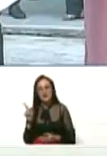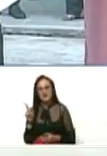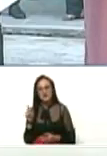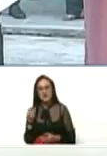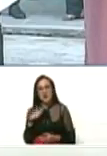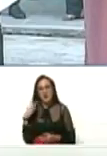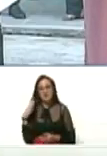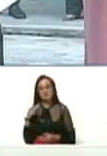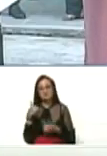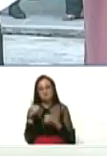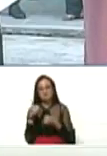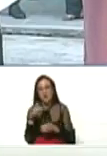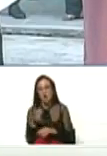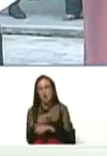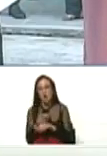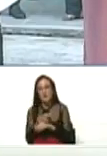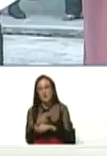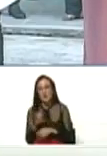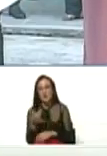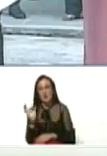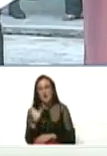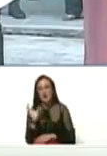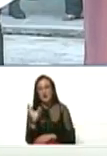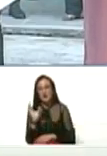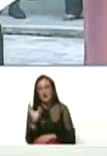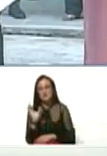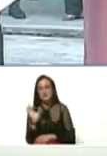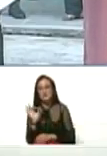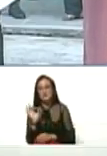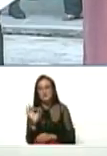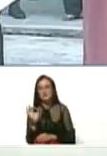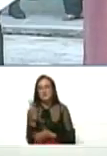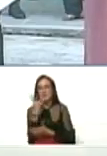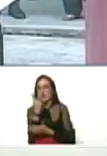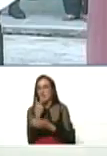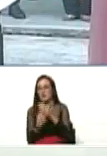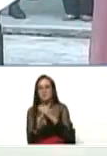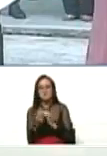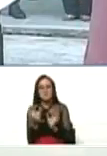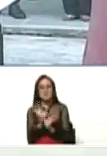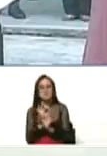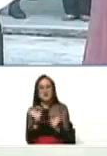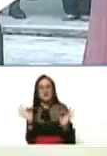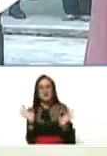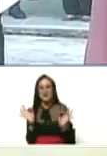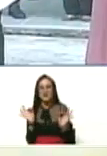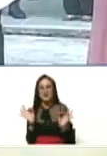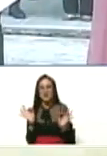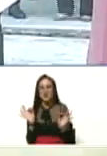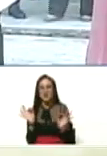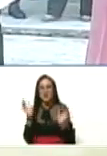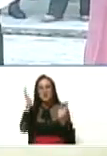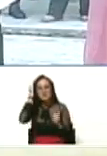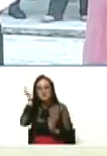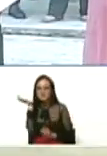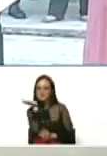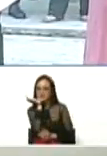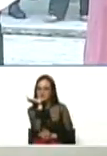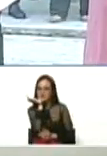jefe de gobierno de Caracas, y hace un dúo perfecto con la almiranta